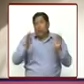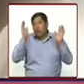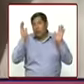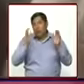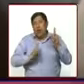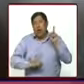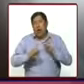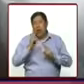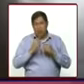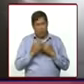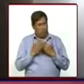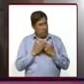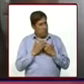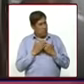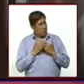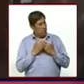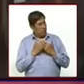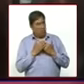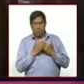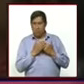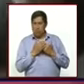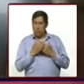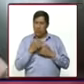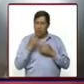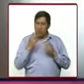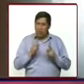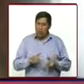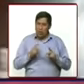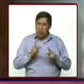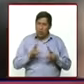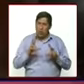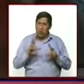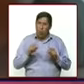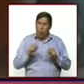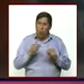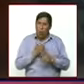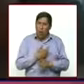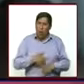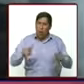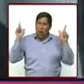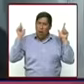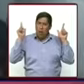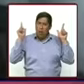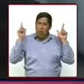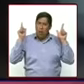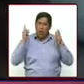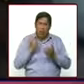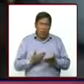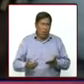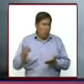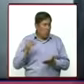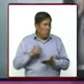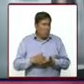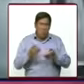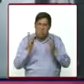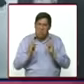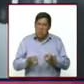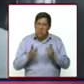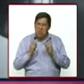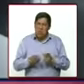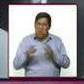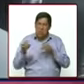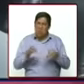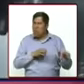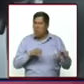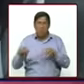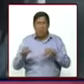que tiene que llamar la atención porque estas personas no deberían estar libres y cometiendo nuevamente el mismo tipo de delitos,